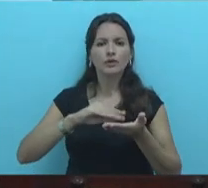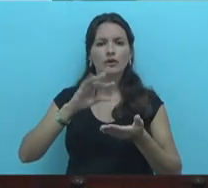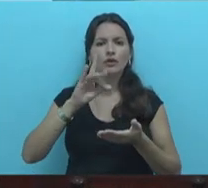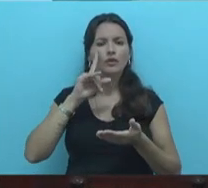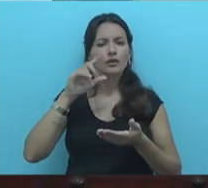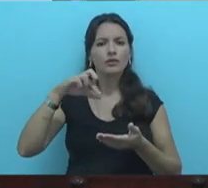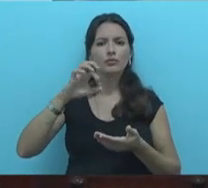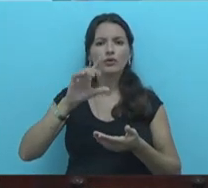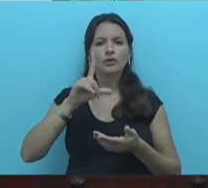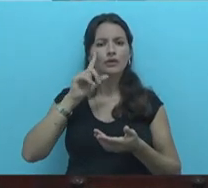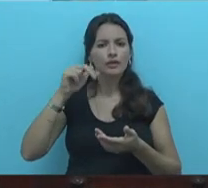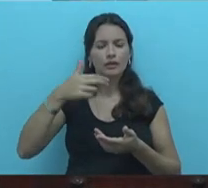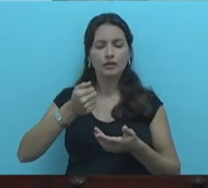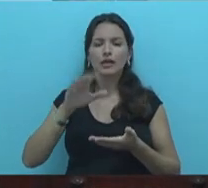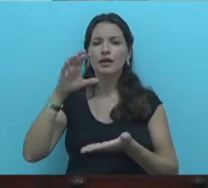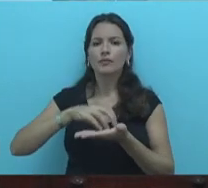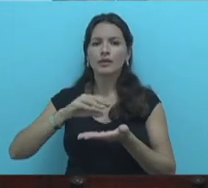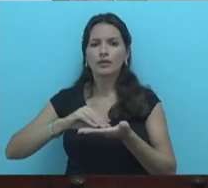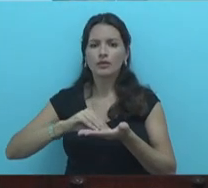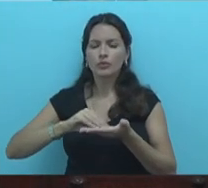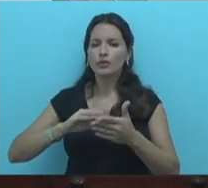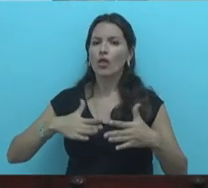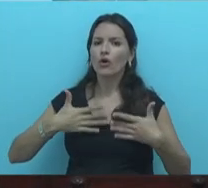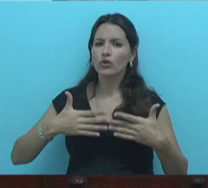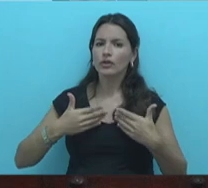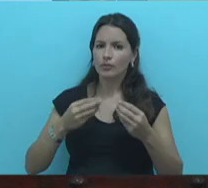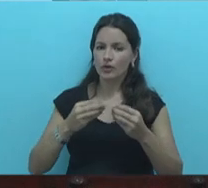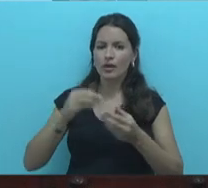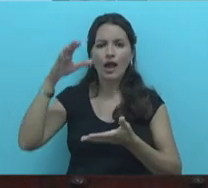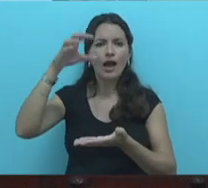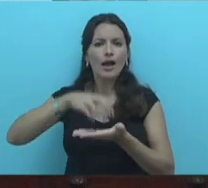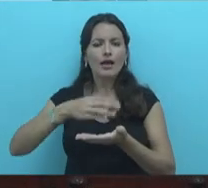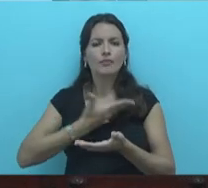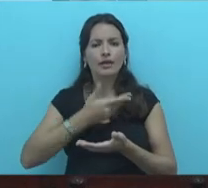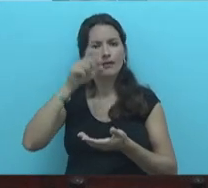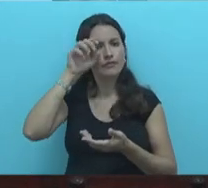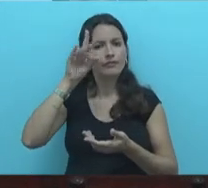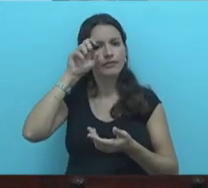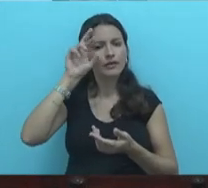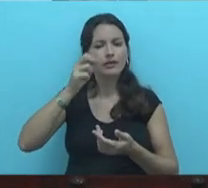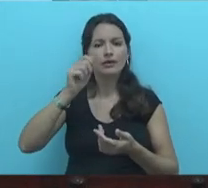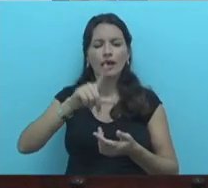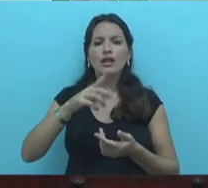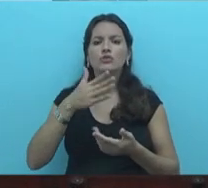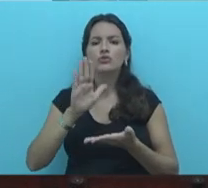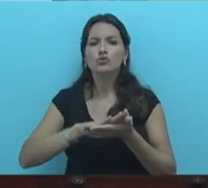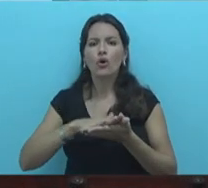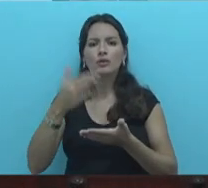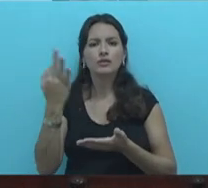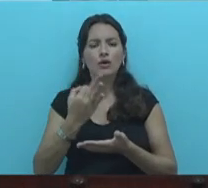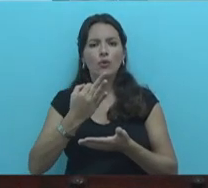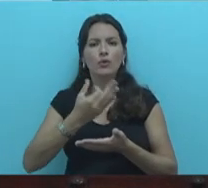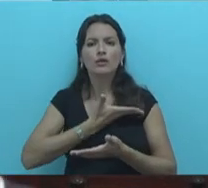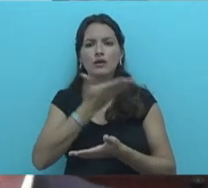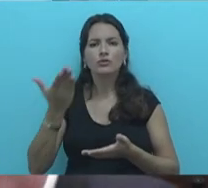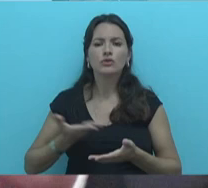por el cual la Cámara de Diputados de la Provincia de Santa Fe expresa su beneplácito ante el fallo de la Cámara Federal de la Seguridad Social de la Nación, que declaró inconstitucional